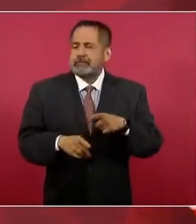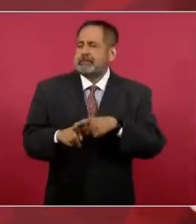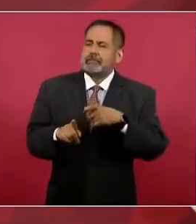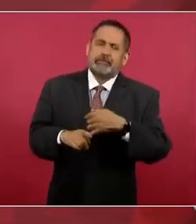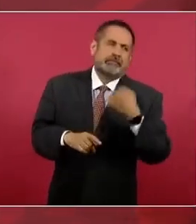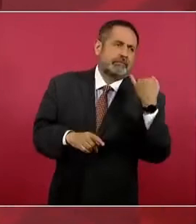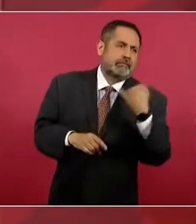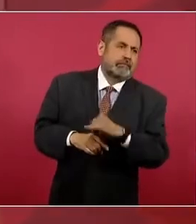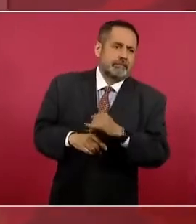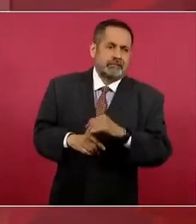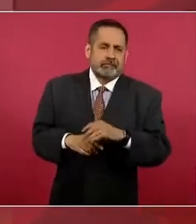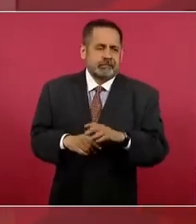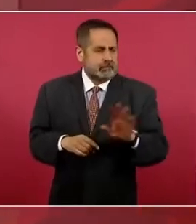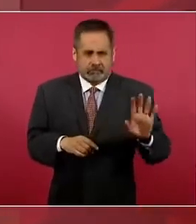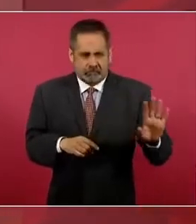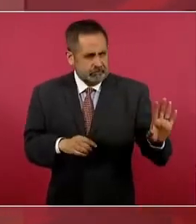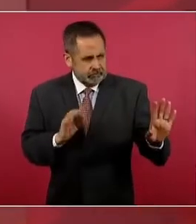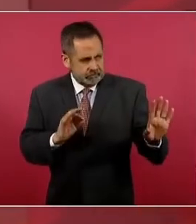eso.